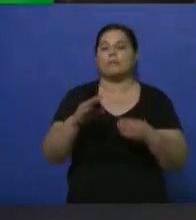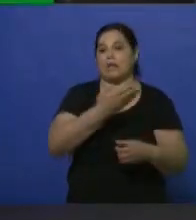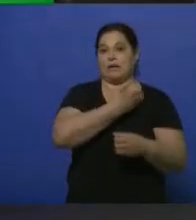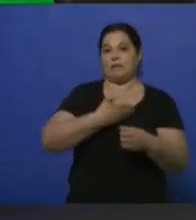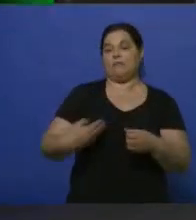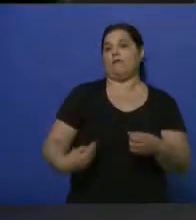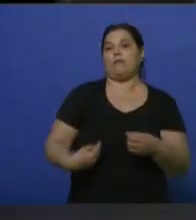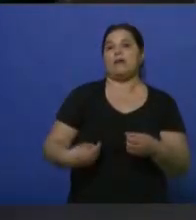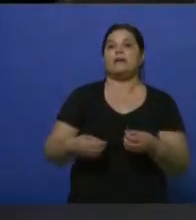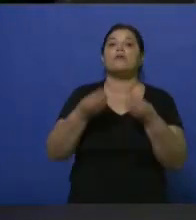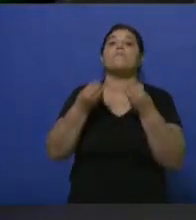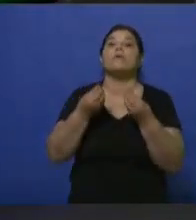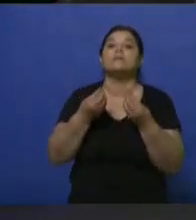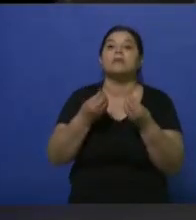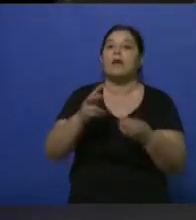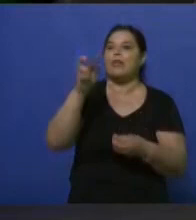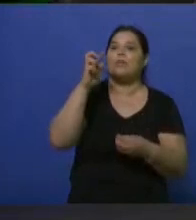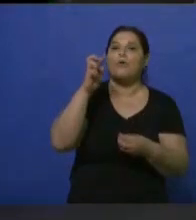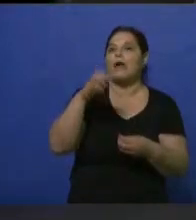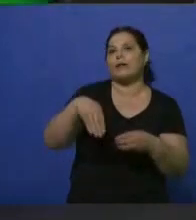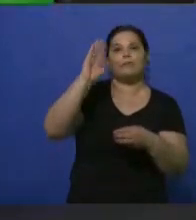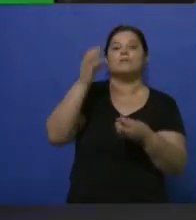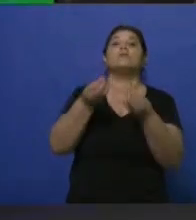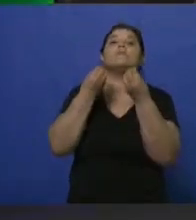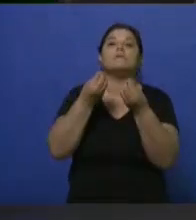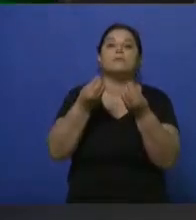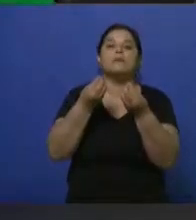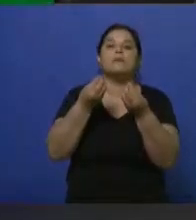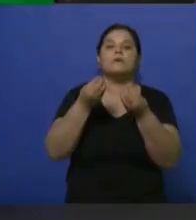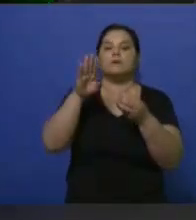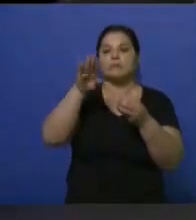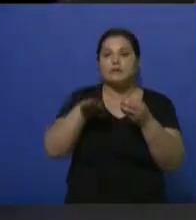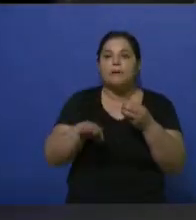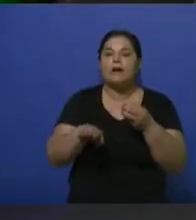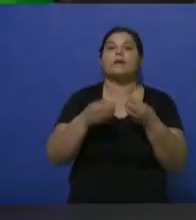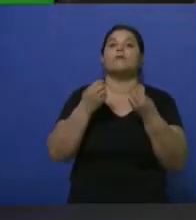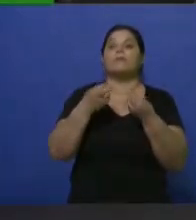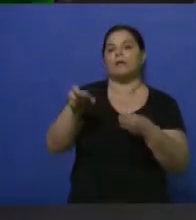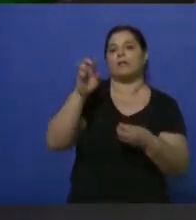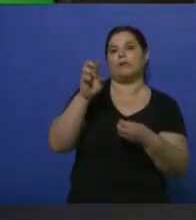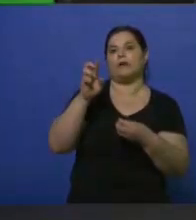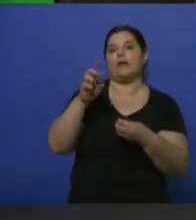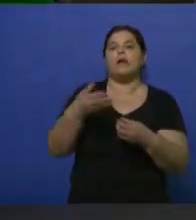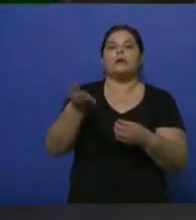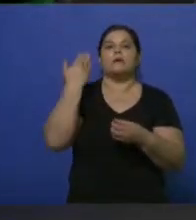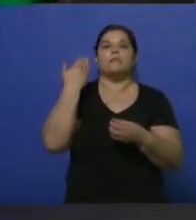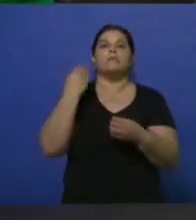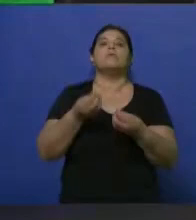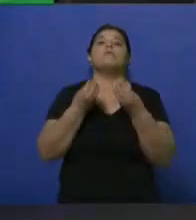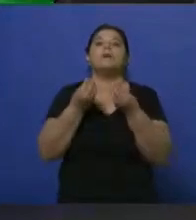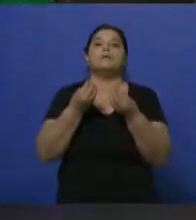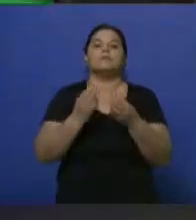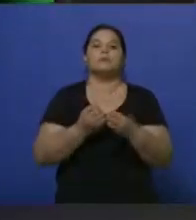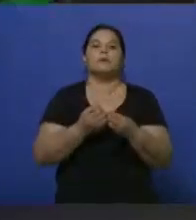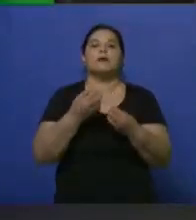está logrando sostener el dólar y está logrando bajarlo. Era impensado la última vez que conversé con vos, quizás pensar en un dólar como el que tenemos. ¿Cuál es el